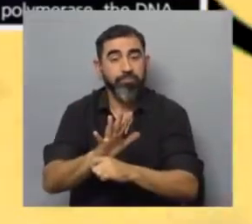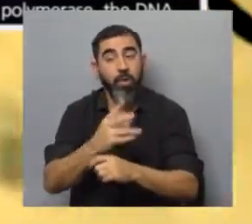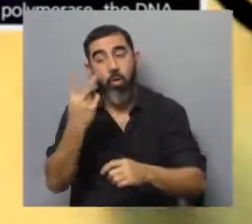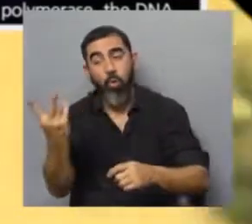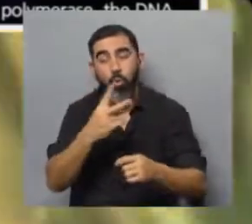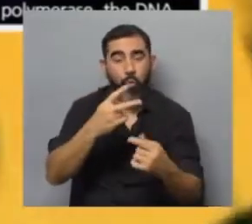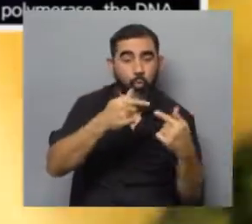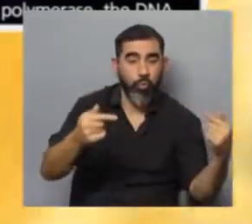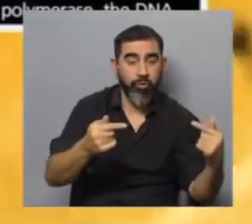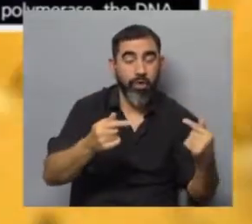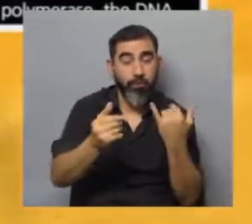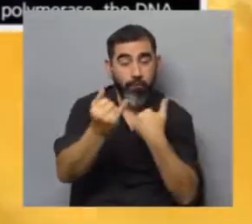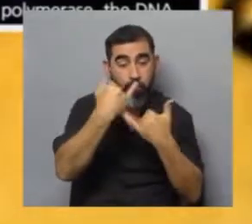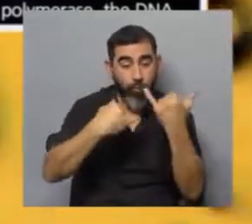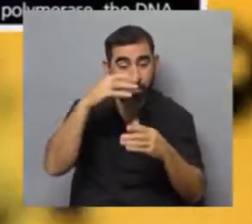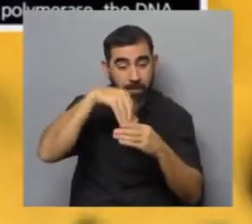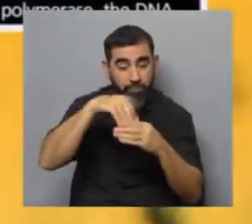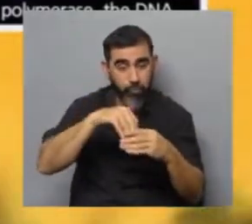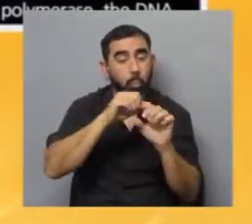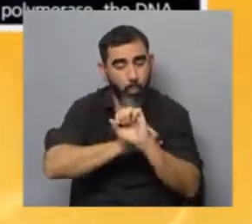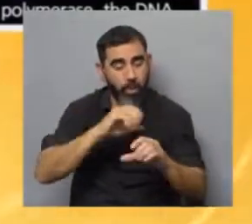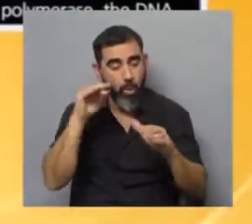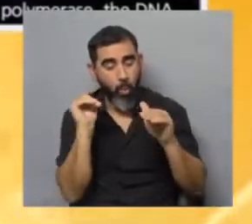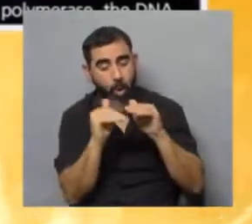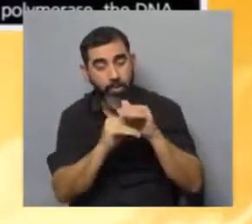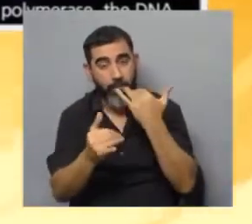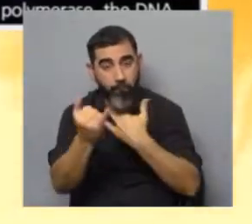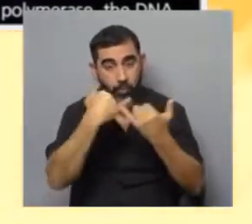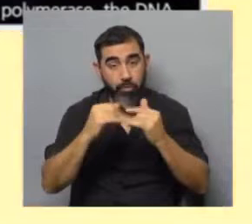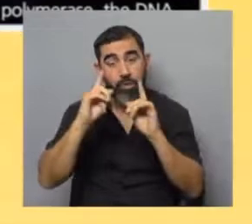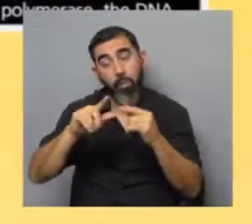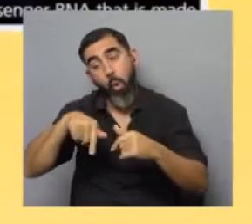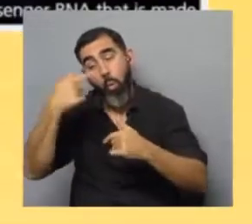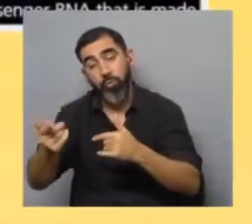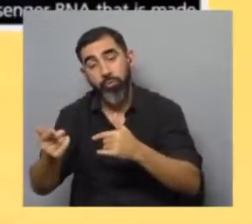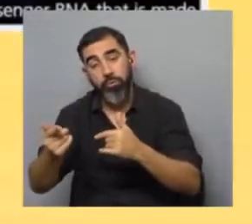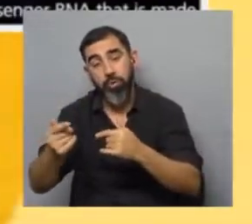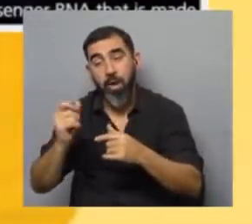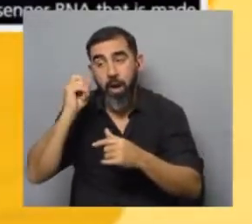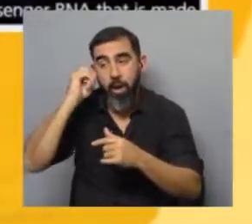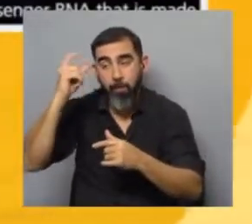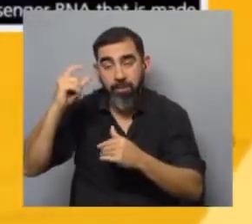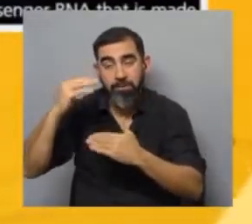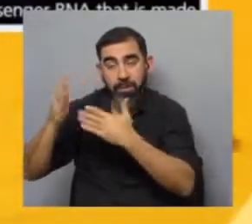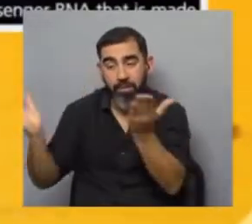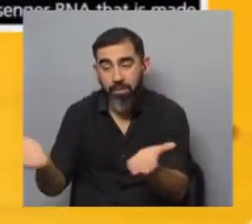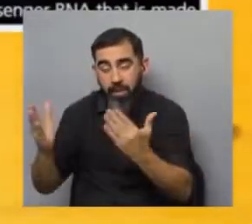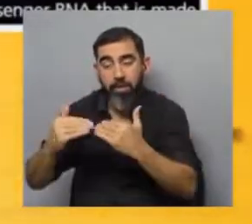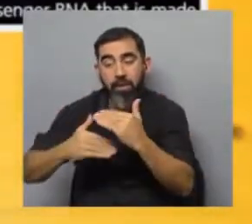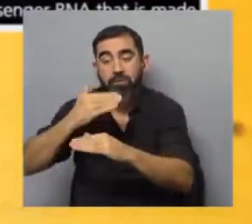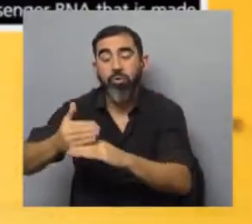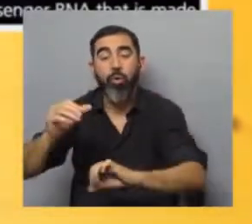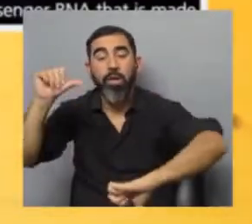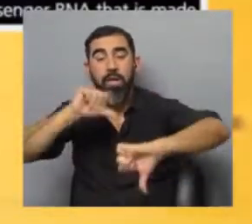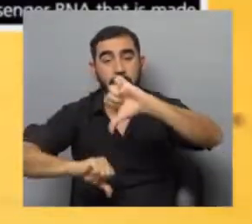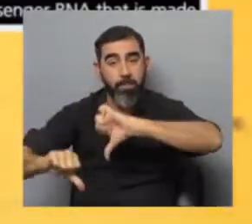dos mundos, del mundo de la información, porque el ARN puede guardar información, y del mundo de la capacidad de estimular reacciones químicas.